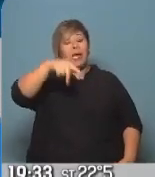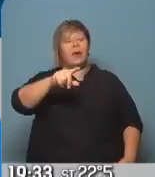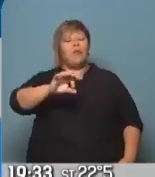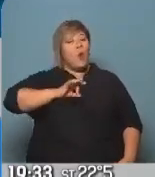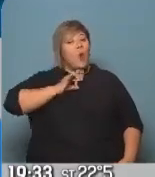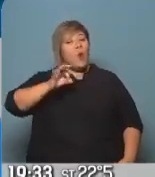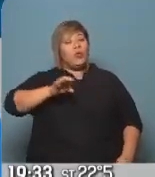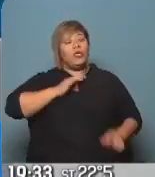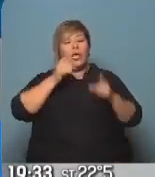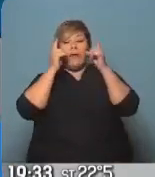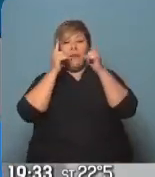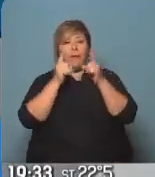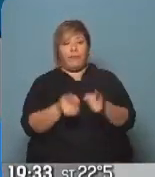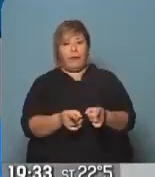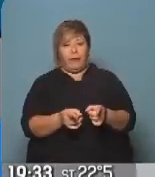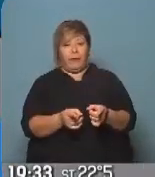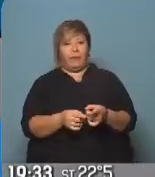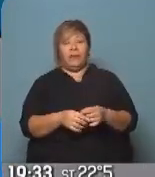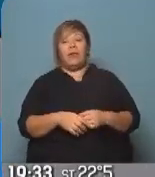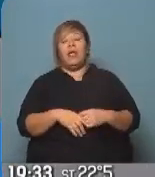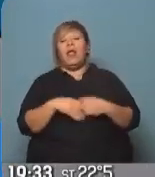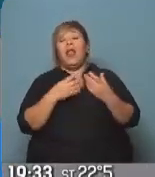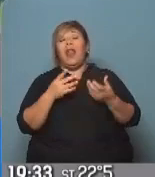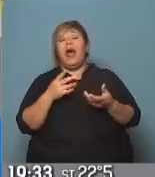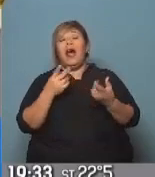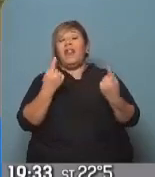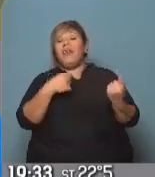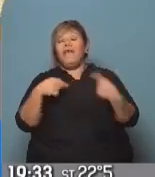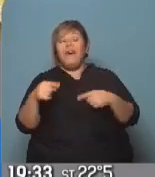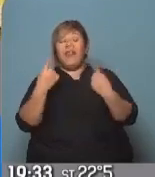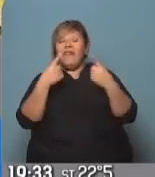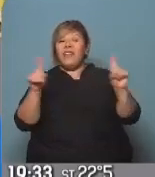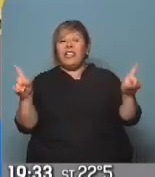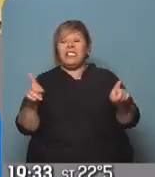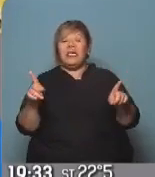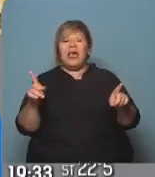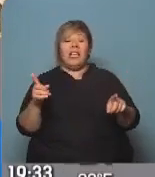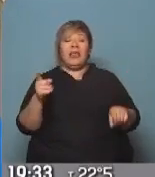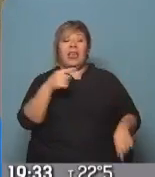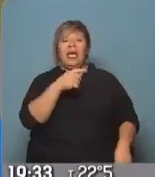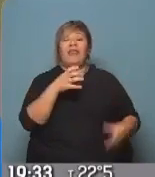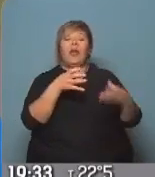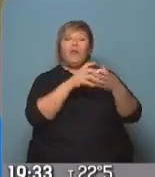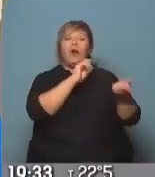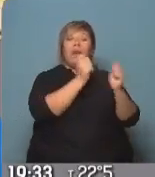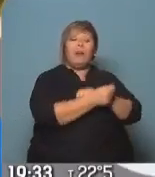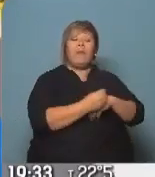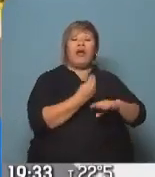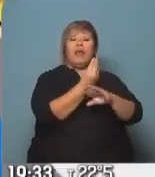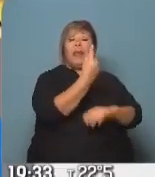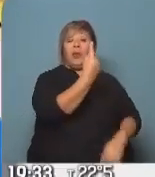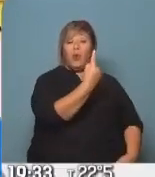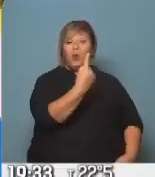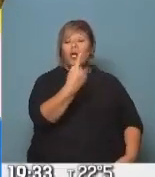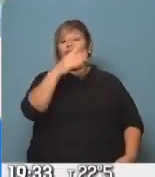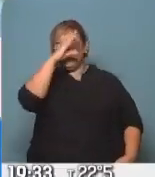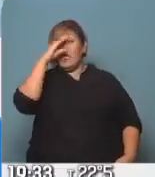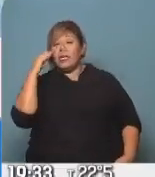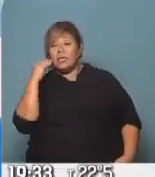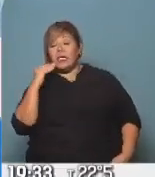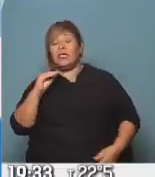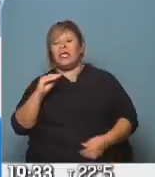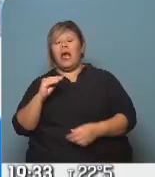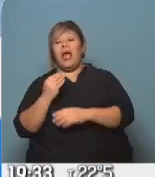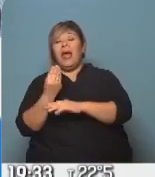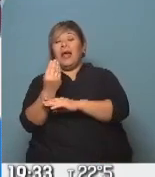candidato del ex gobierno nacional tratando de disputar una hegemonía que ya existe, como vos decías, desde hace 60 años. Entonces,